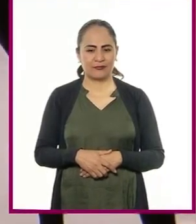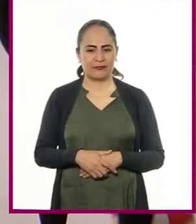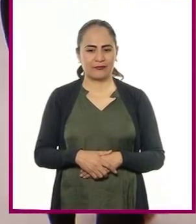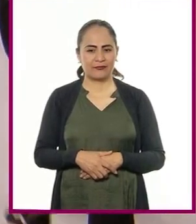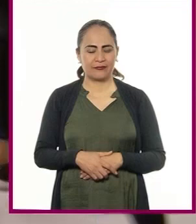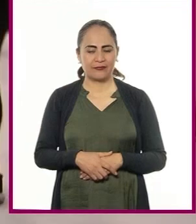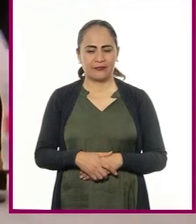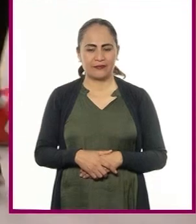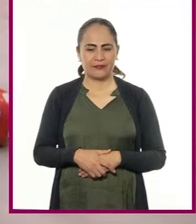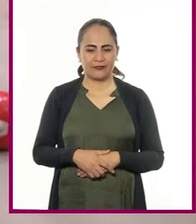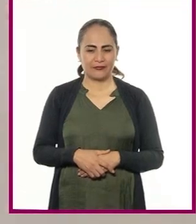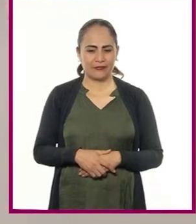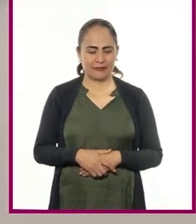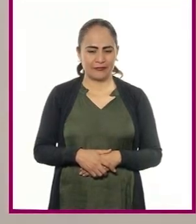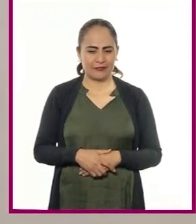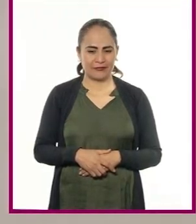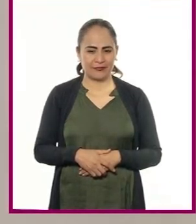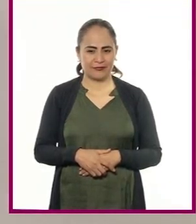Así.